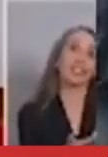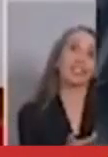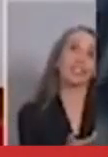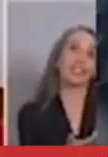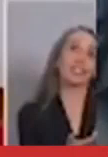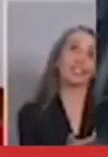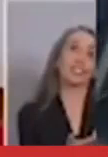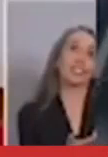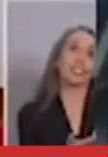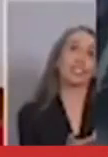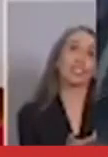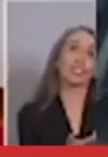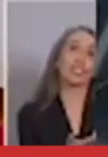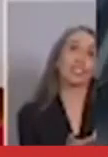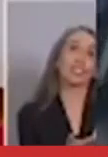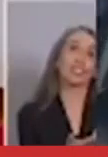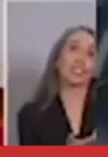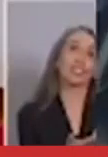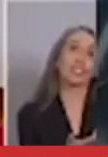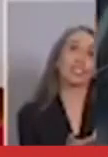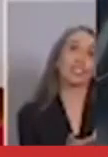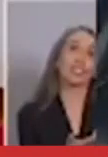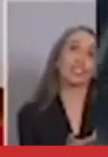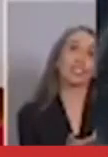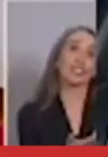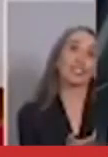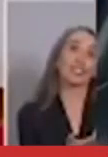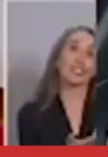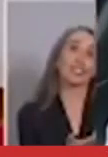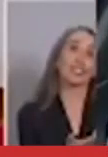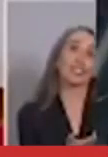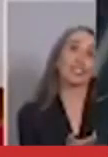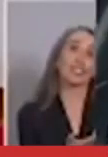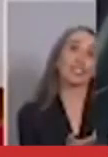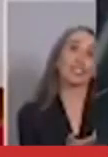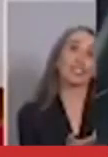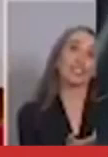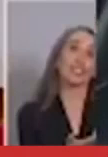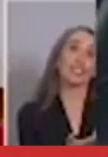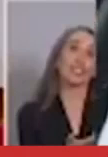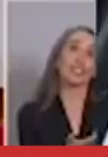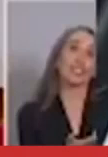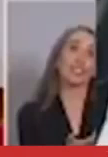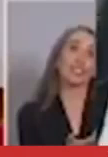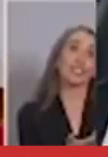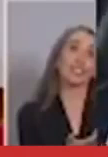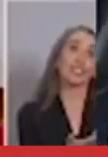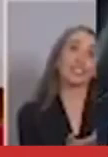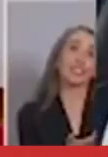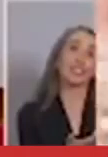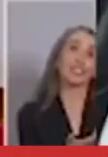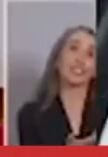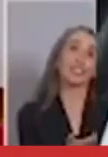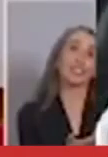Presidente, soy la senadora de Los Ríos que le contó sobre el drama que viven 1.000 personas en la comuna de Corral. Ese drama que a usted le da risa, tiene a